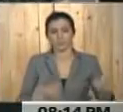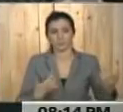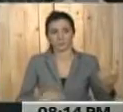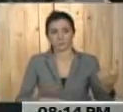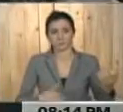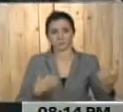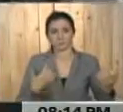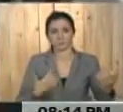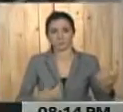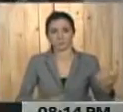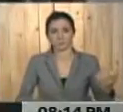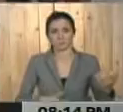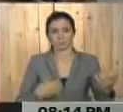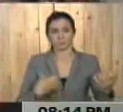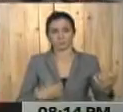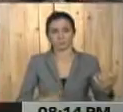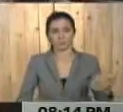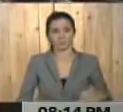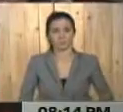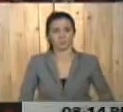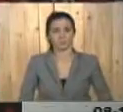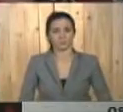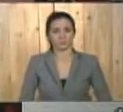Un trote de